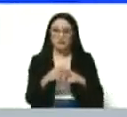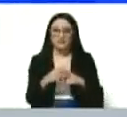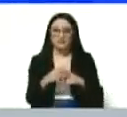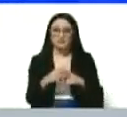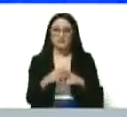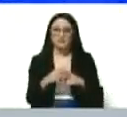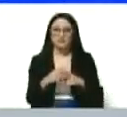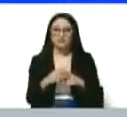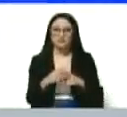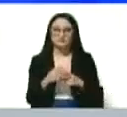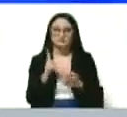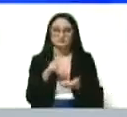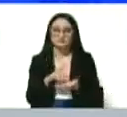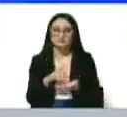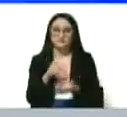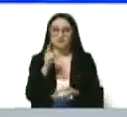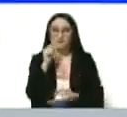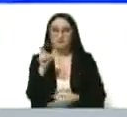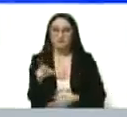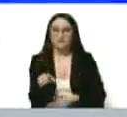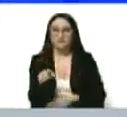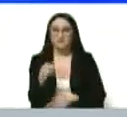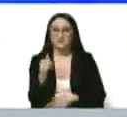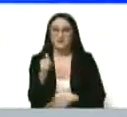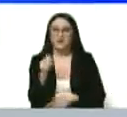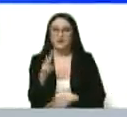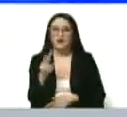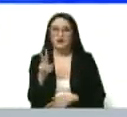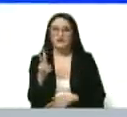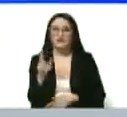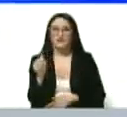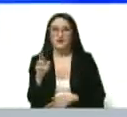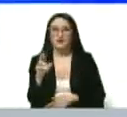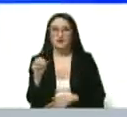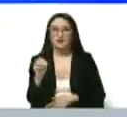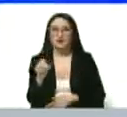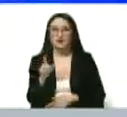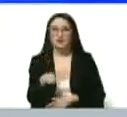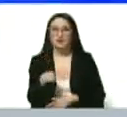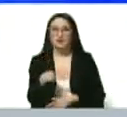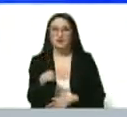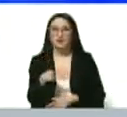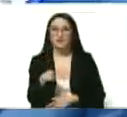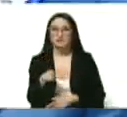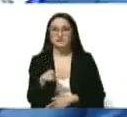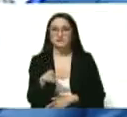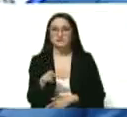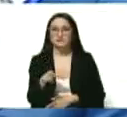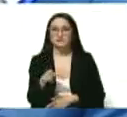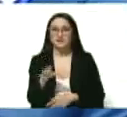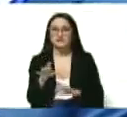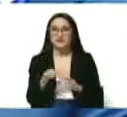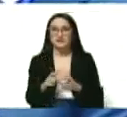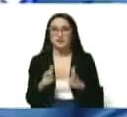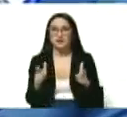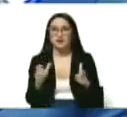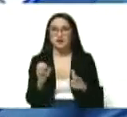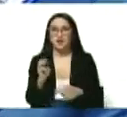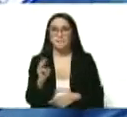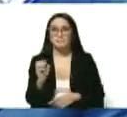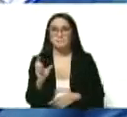con su presencia el doctor Álvaro Silva Calderón, quien sirvió como secretario general de la